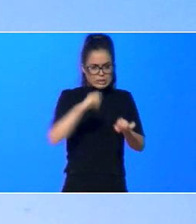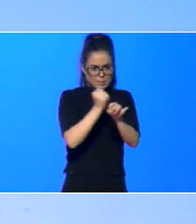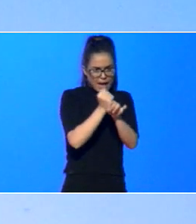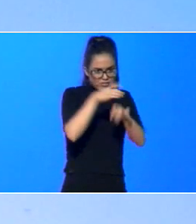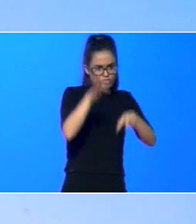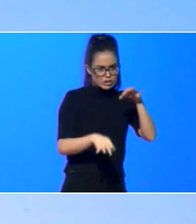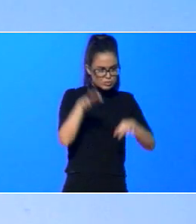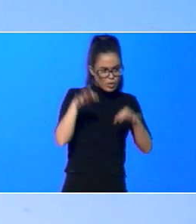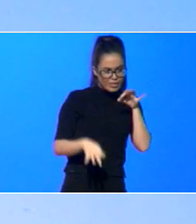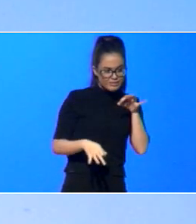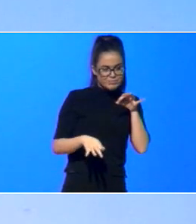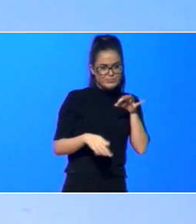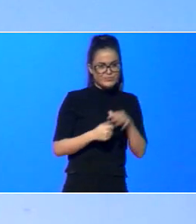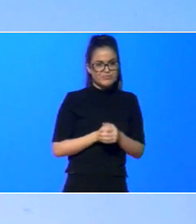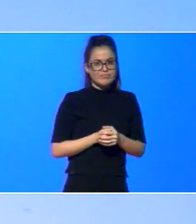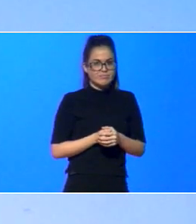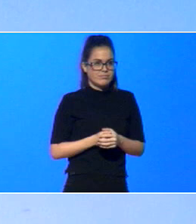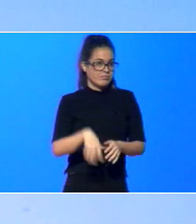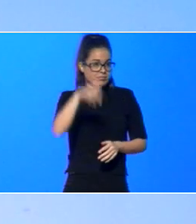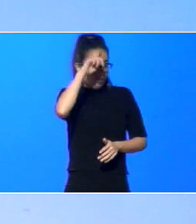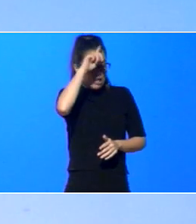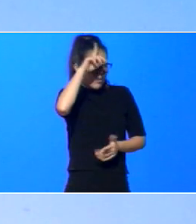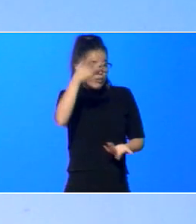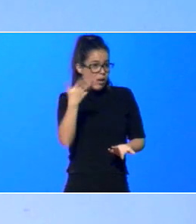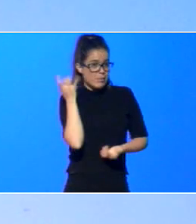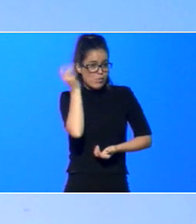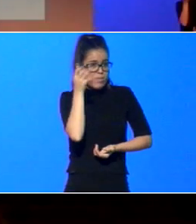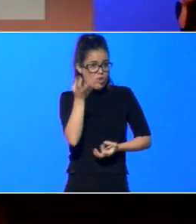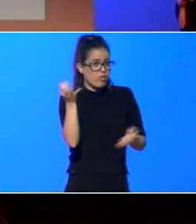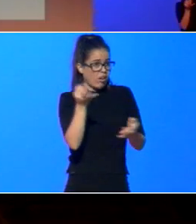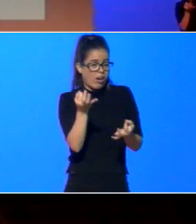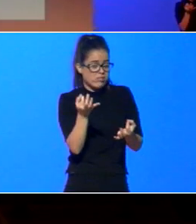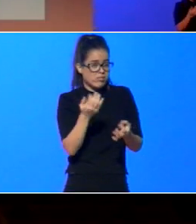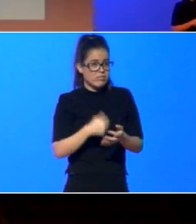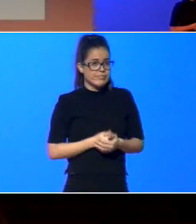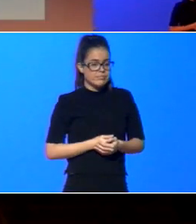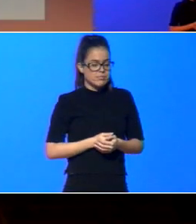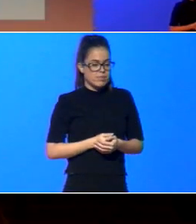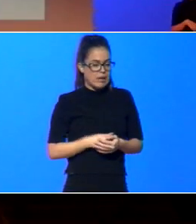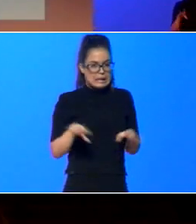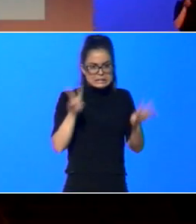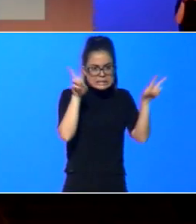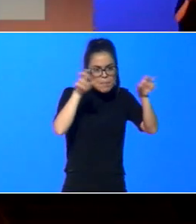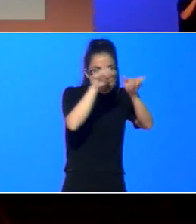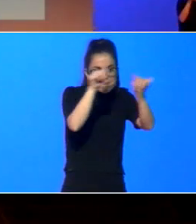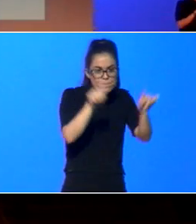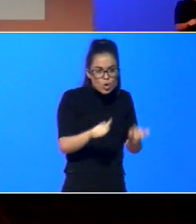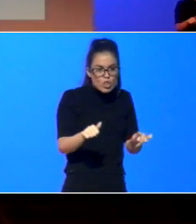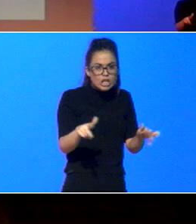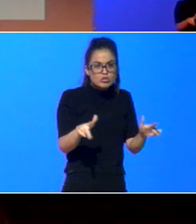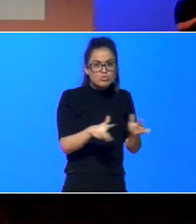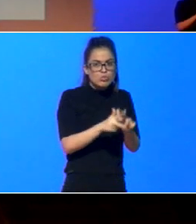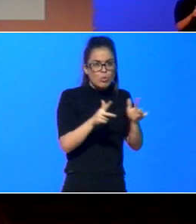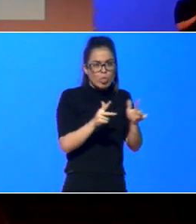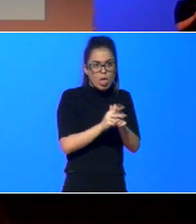no tienen ni idea de lo que es la convención y lo del modelo social les parece una